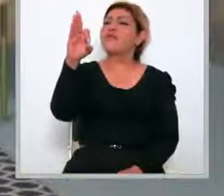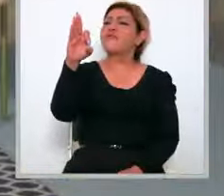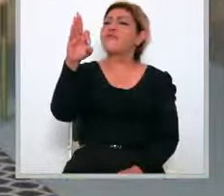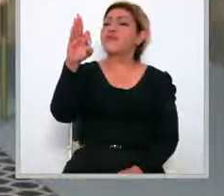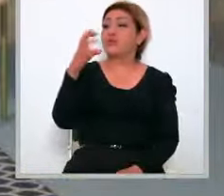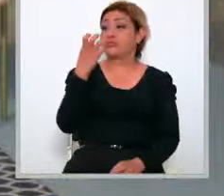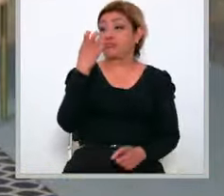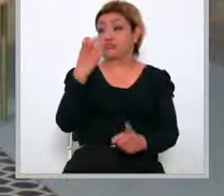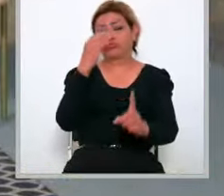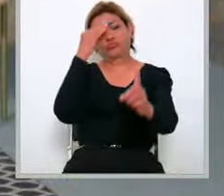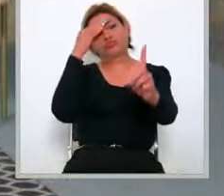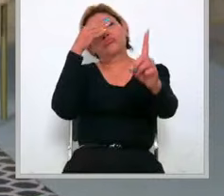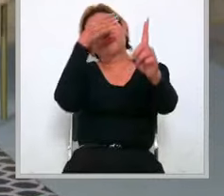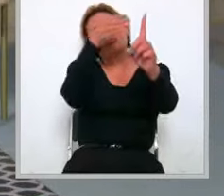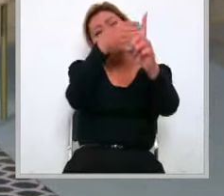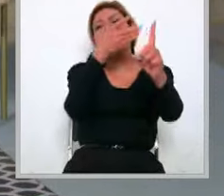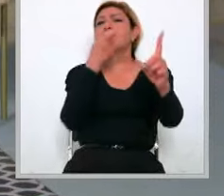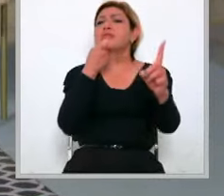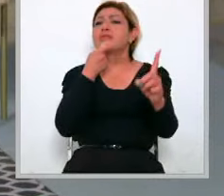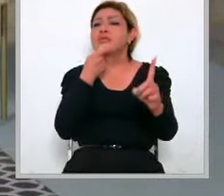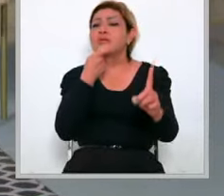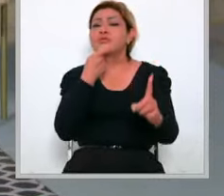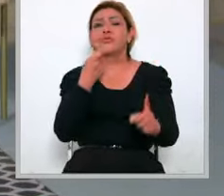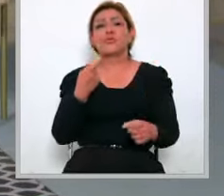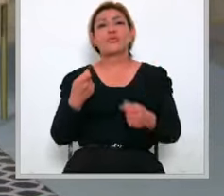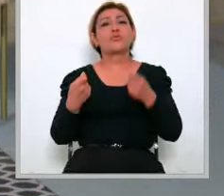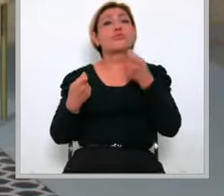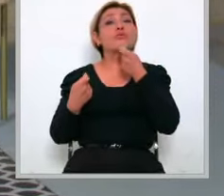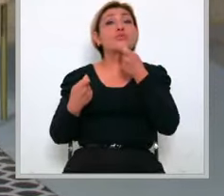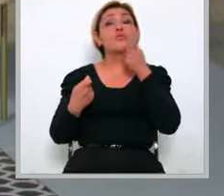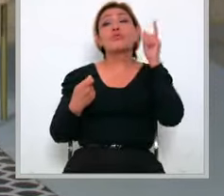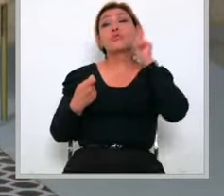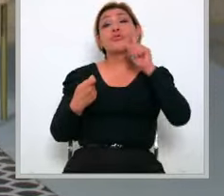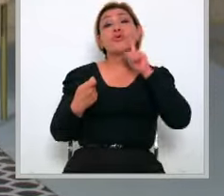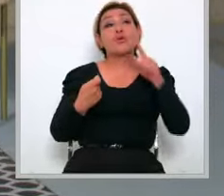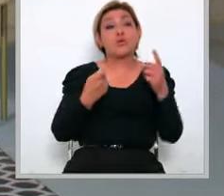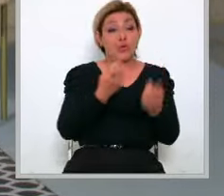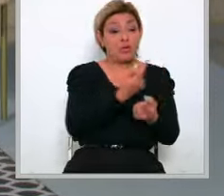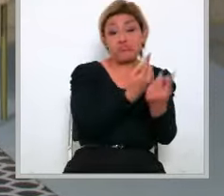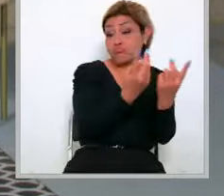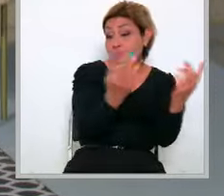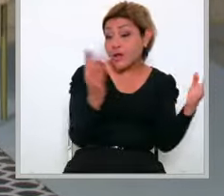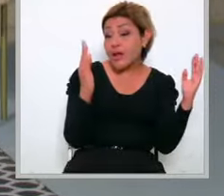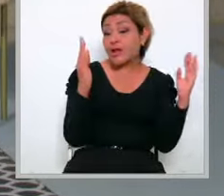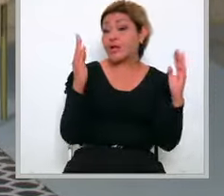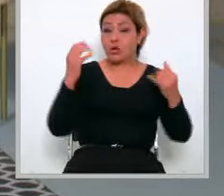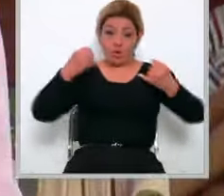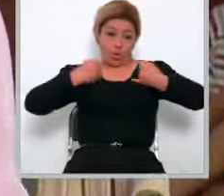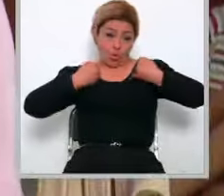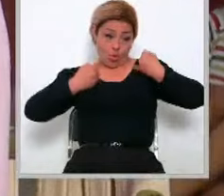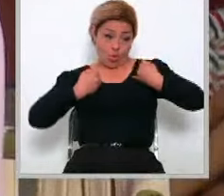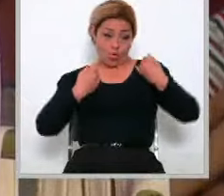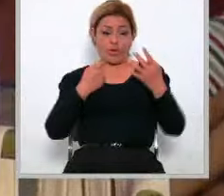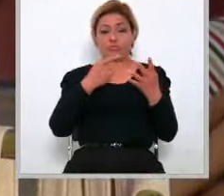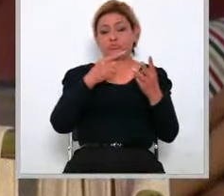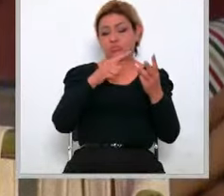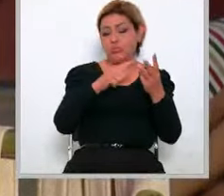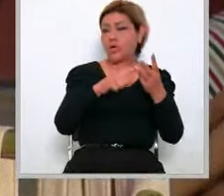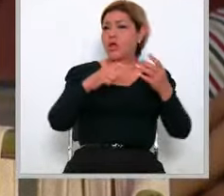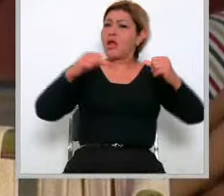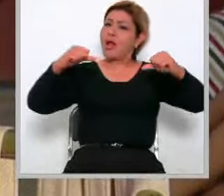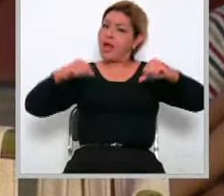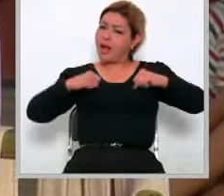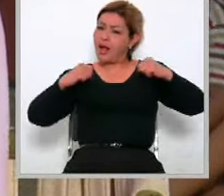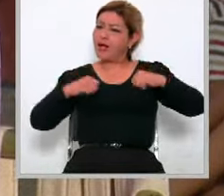DIF Oaxaca en atención a niñas, niños y adolescentes? Hola, muy buenas tardes a todas y a todos. Pues es principalmente la